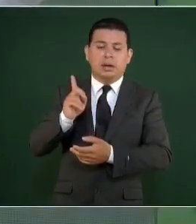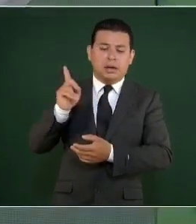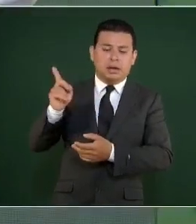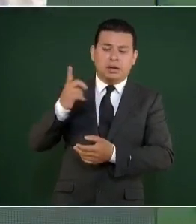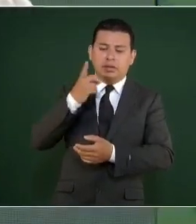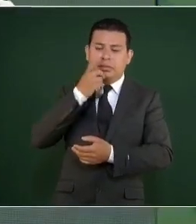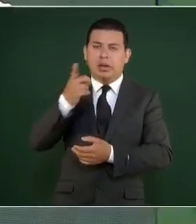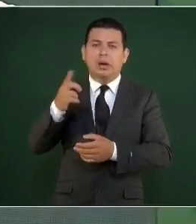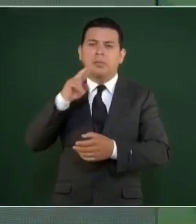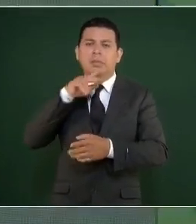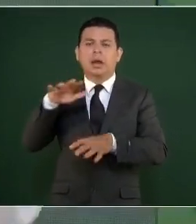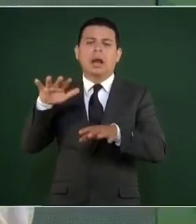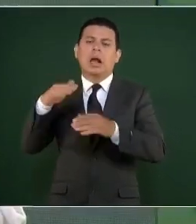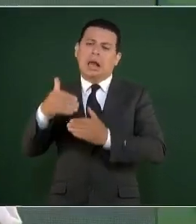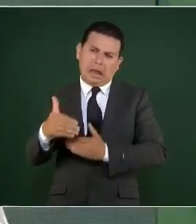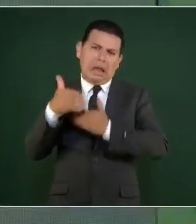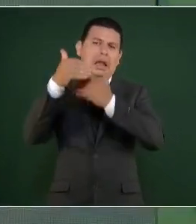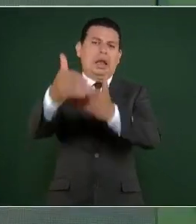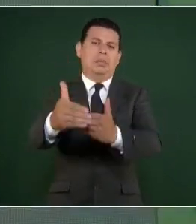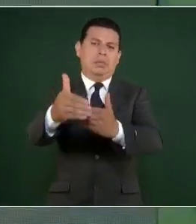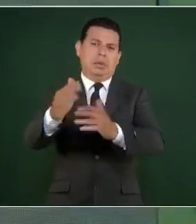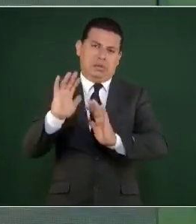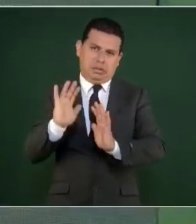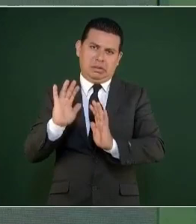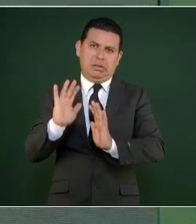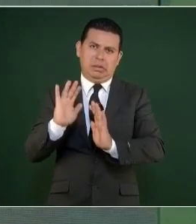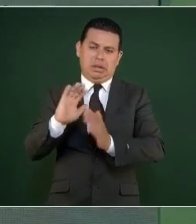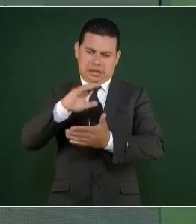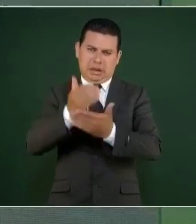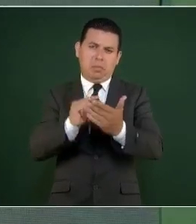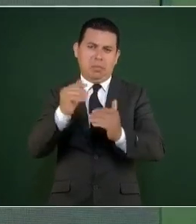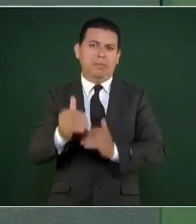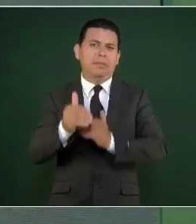supuestamente se ampliaba el plazo del contrato